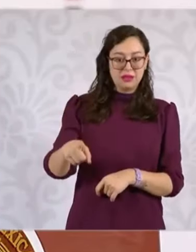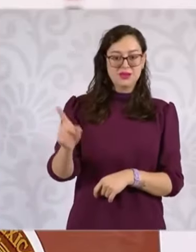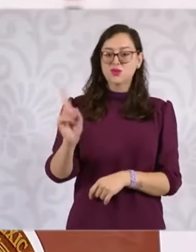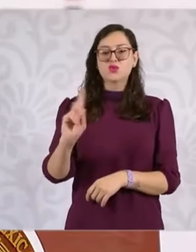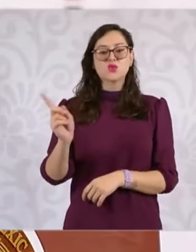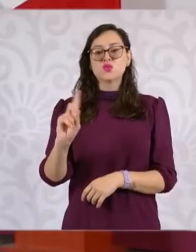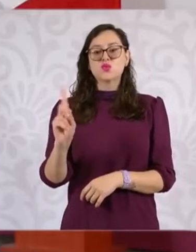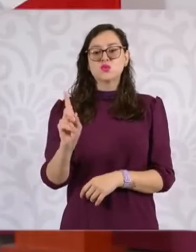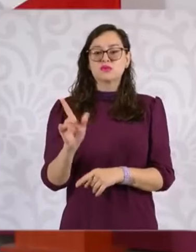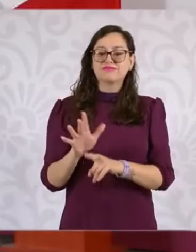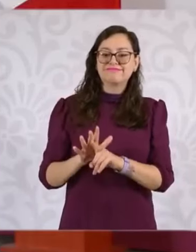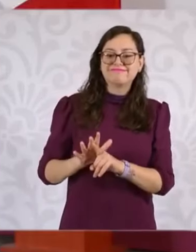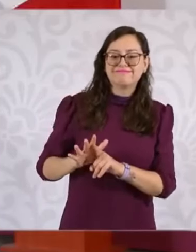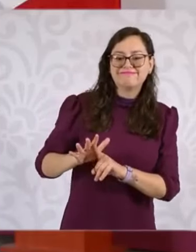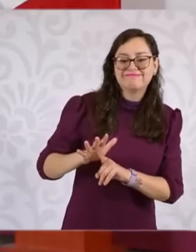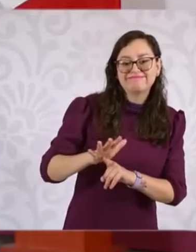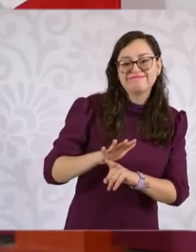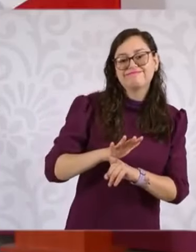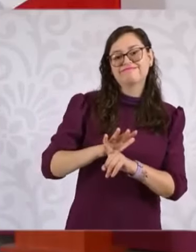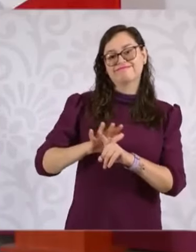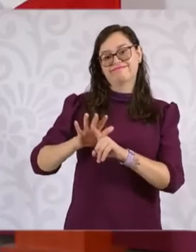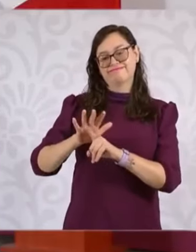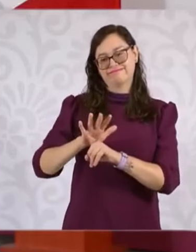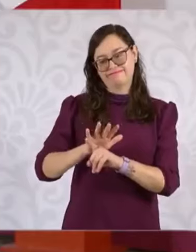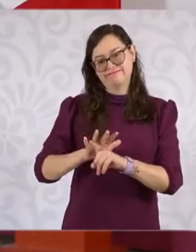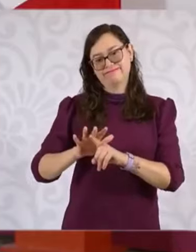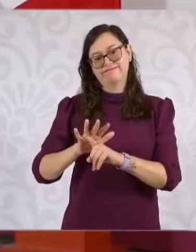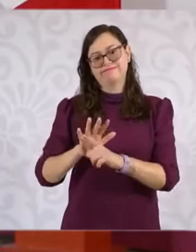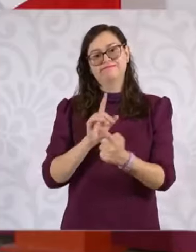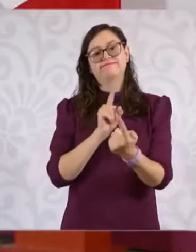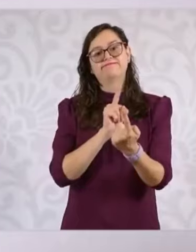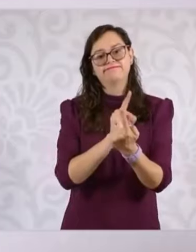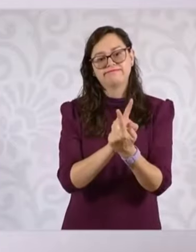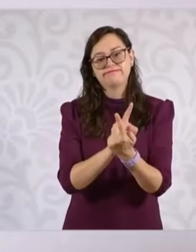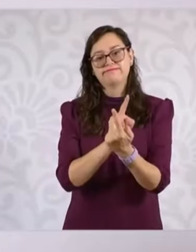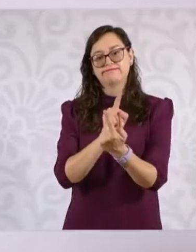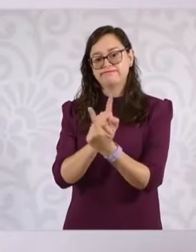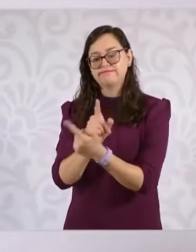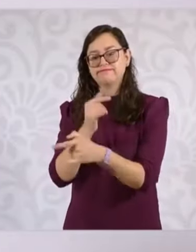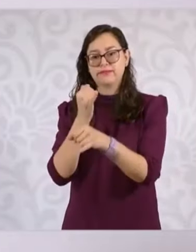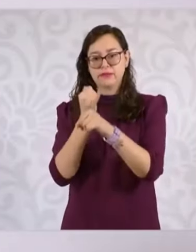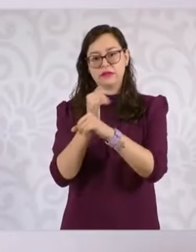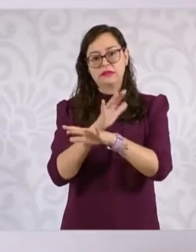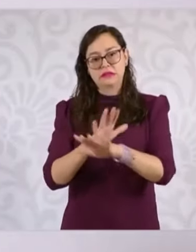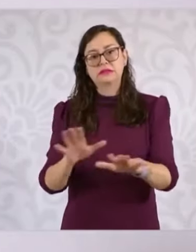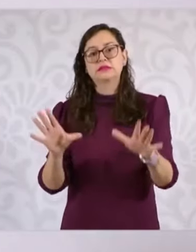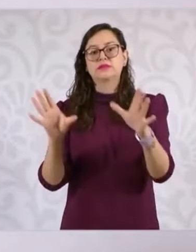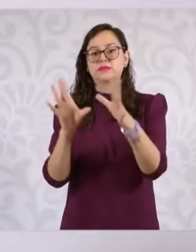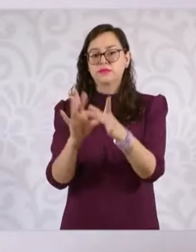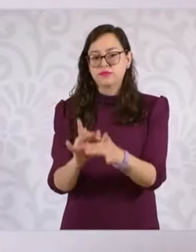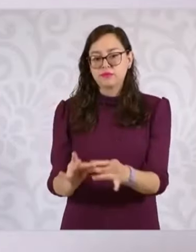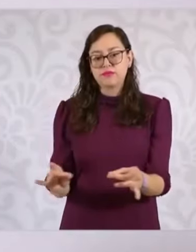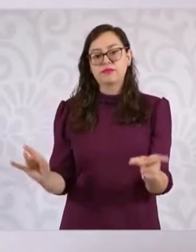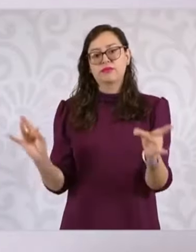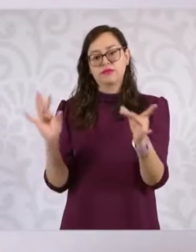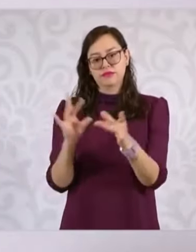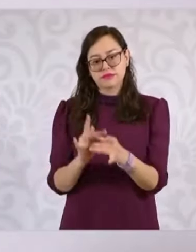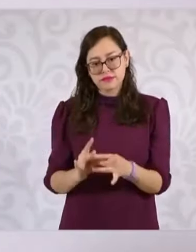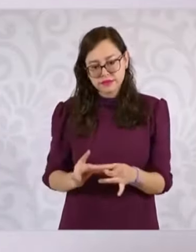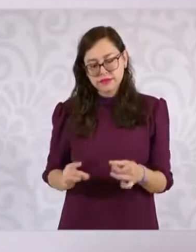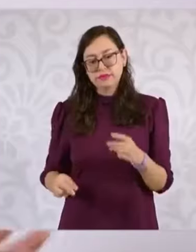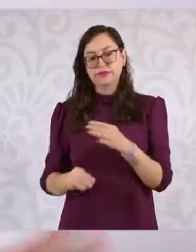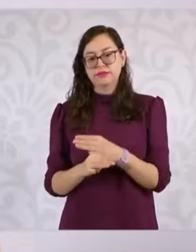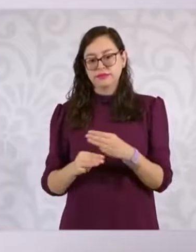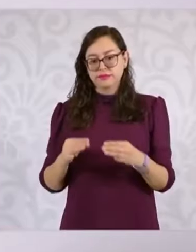ir con ellos, tenemos la obligación como autoridad y darles información, generar material también para ellos,